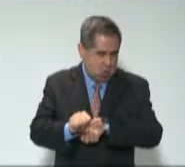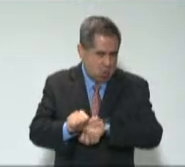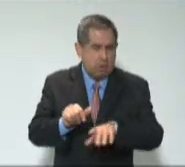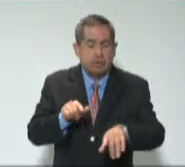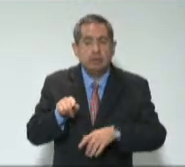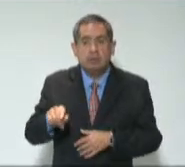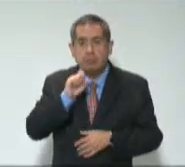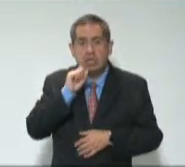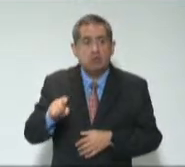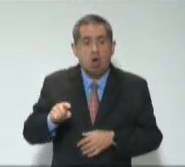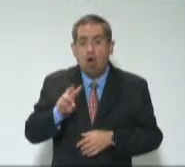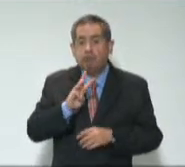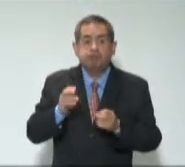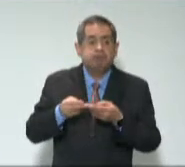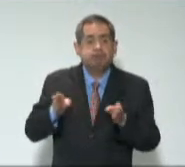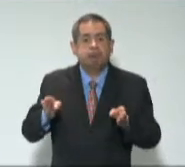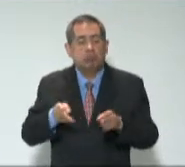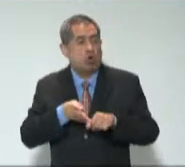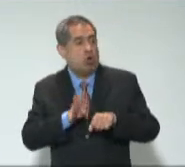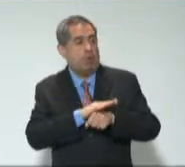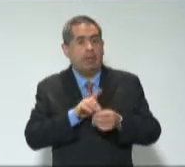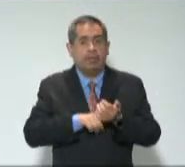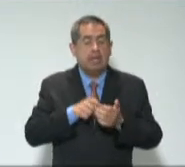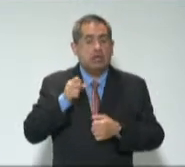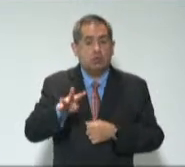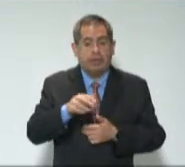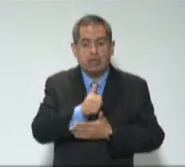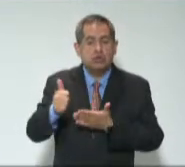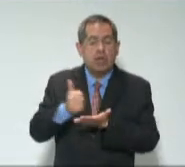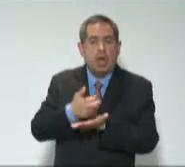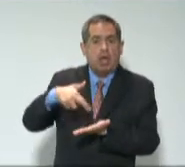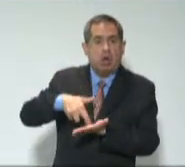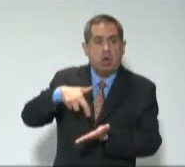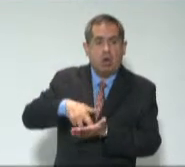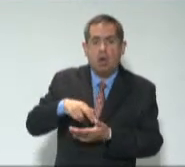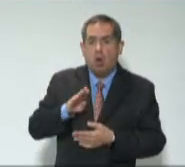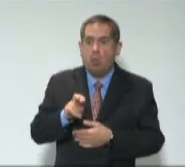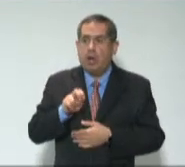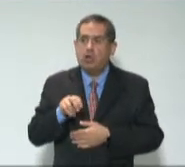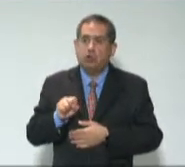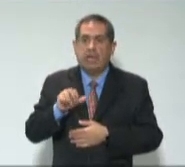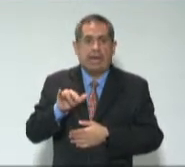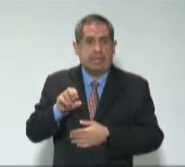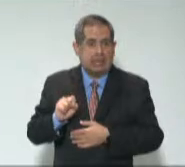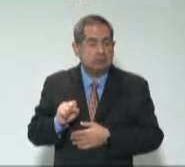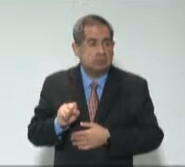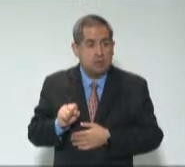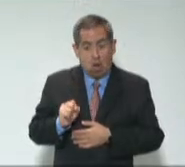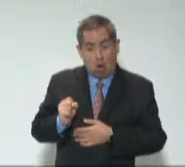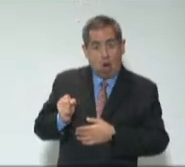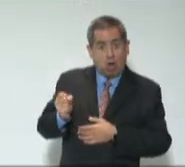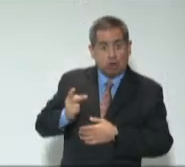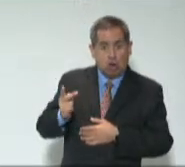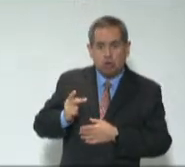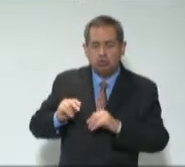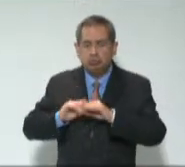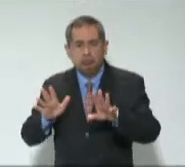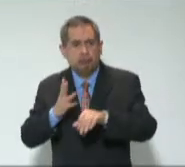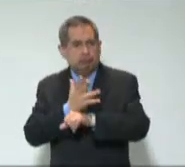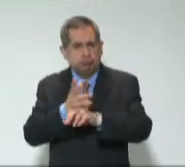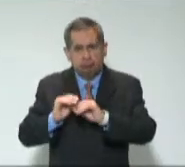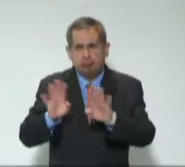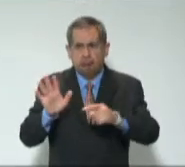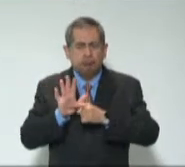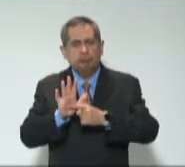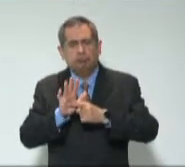plataforma de datos abierto sobre covid-19 de la ciudad de Buenos Aires ambos casos promueven la transparencia la rendición de